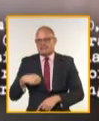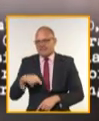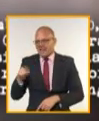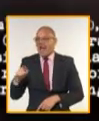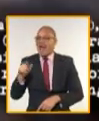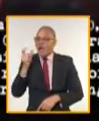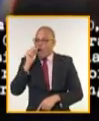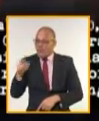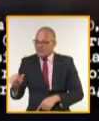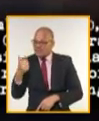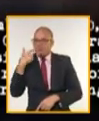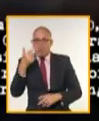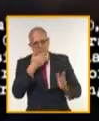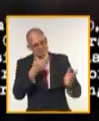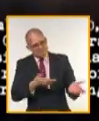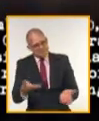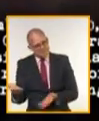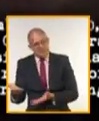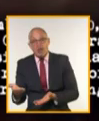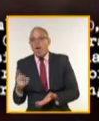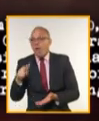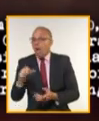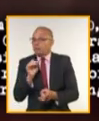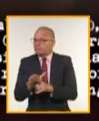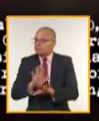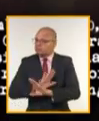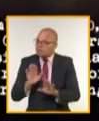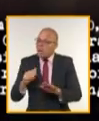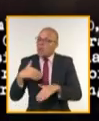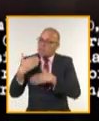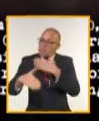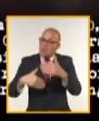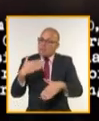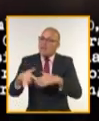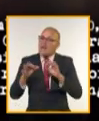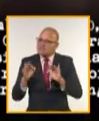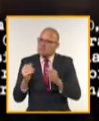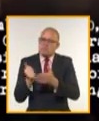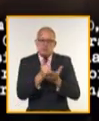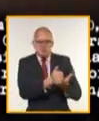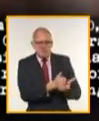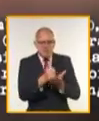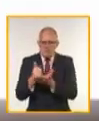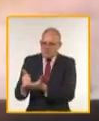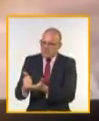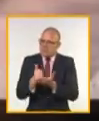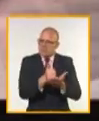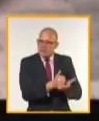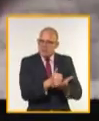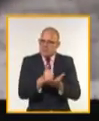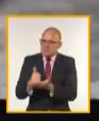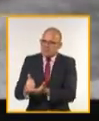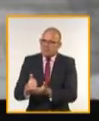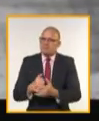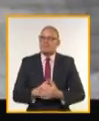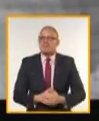Zedong. Desde ese encuentro nació un camino de cooperación que no ha dejado de crecer.